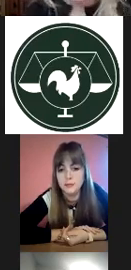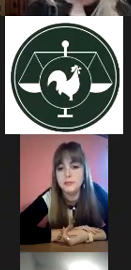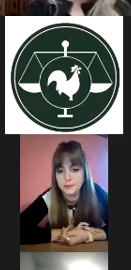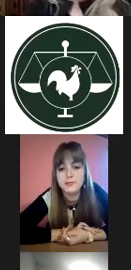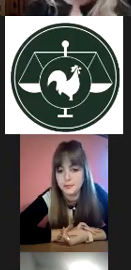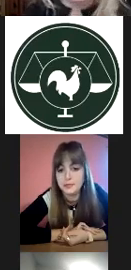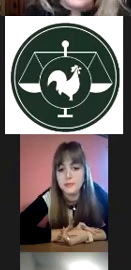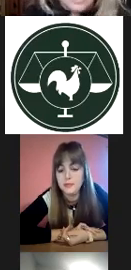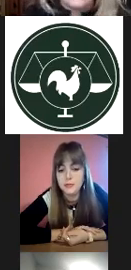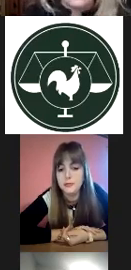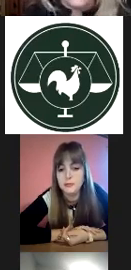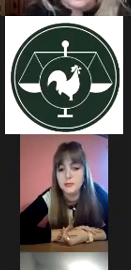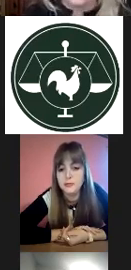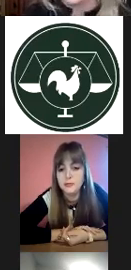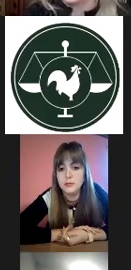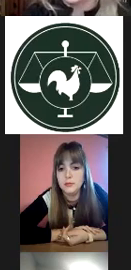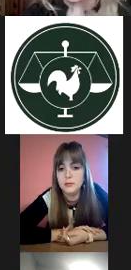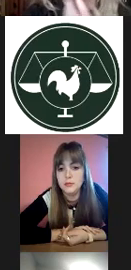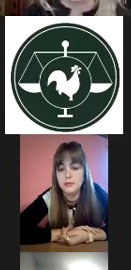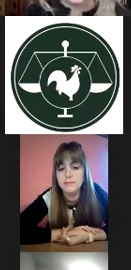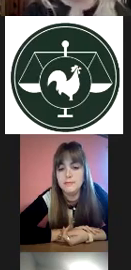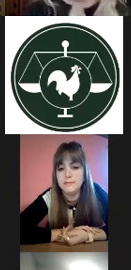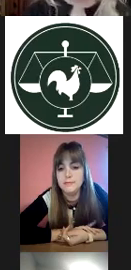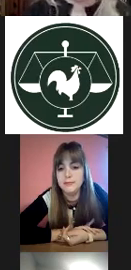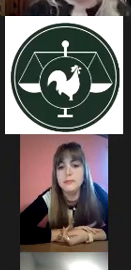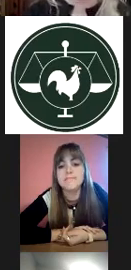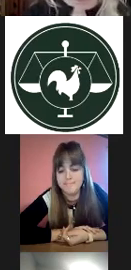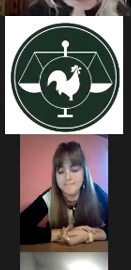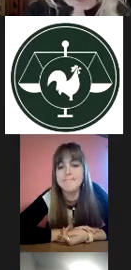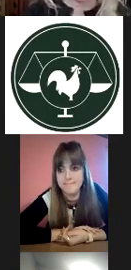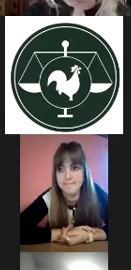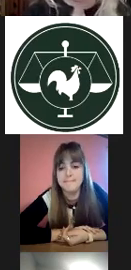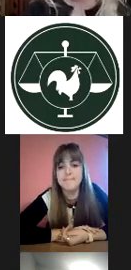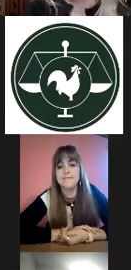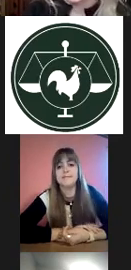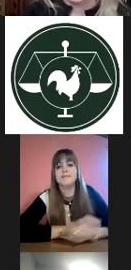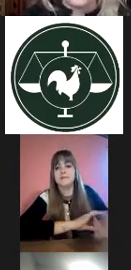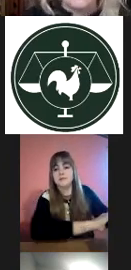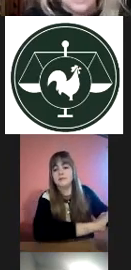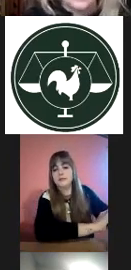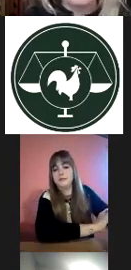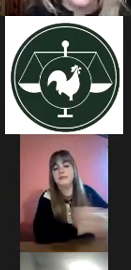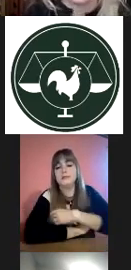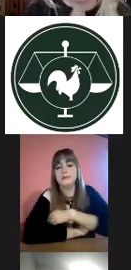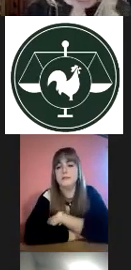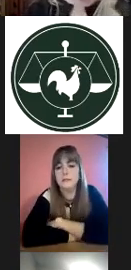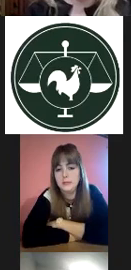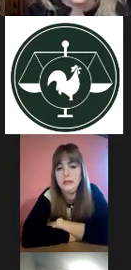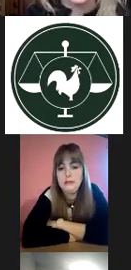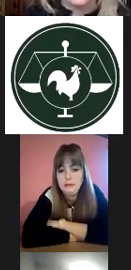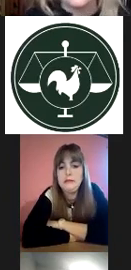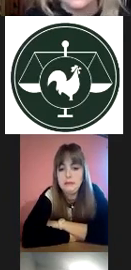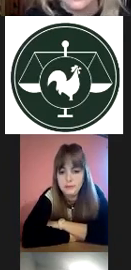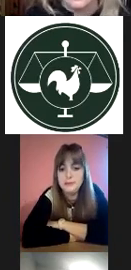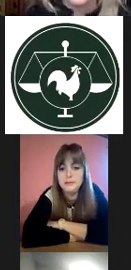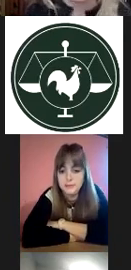Y con respecto a los animales que andan sueltos, y esto es cultural, porque hay mucha gente que cree que tiene que abrir la puerta al perro para que dé la